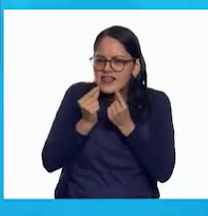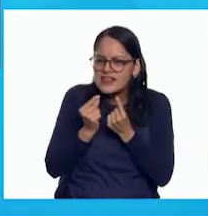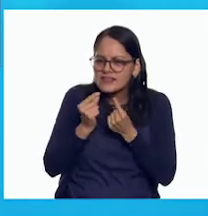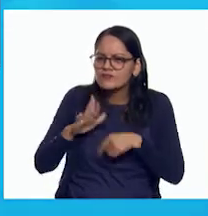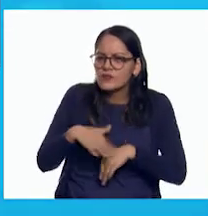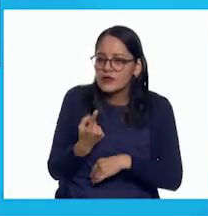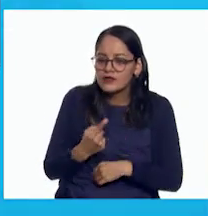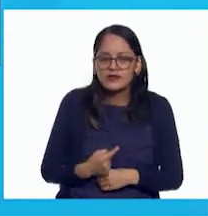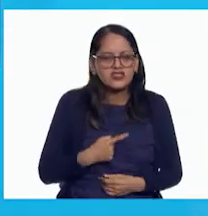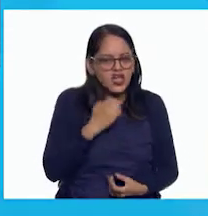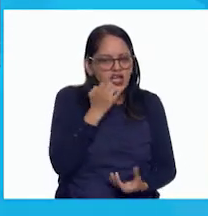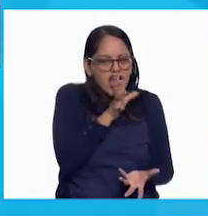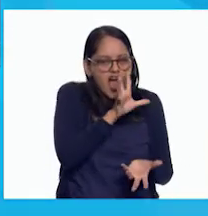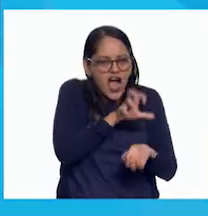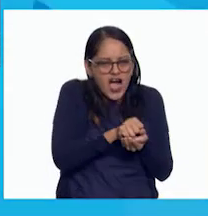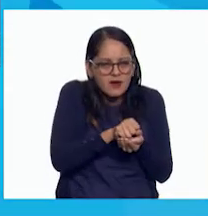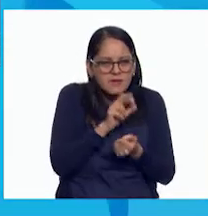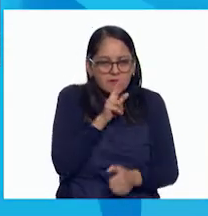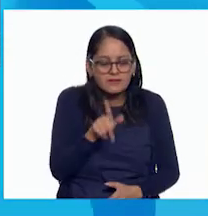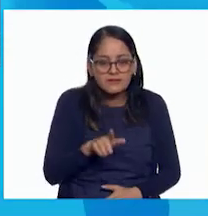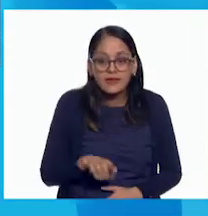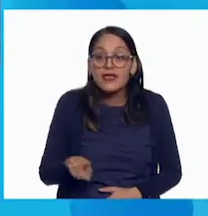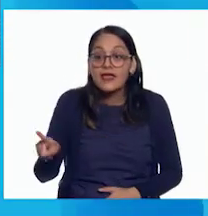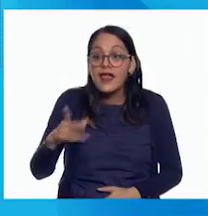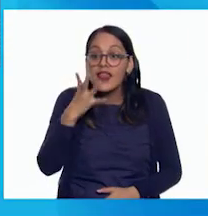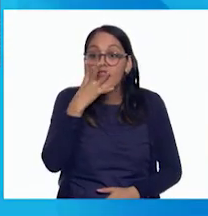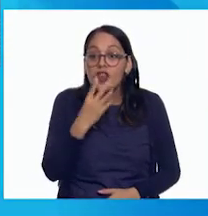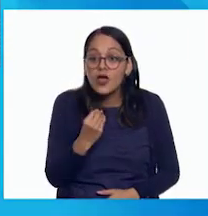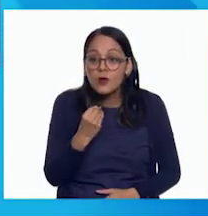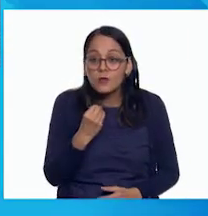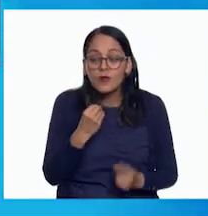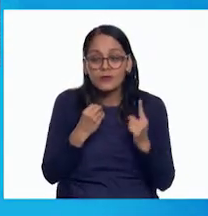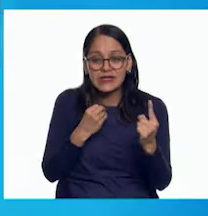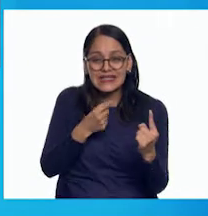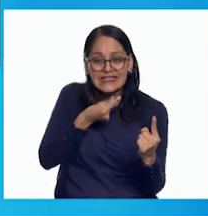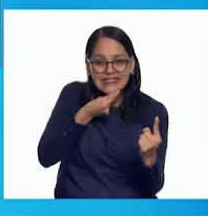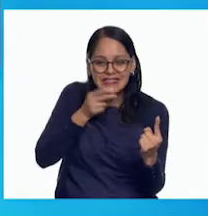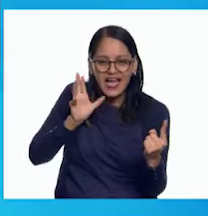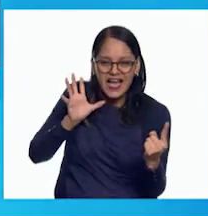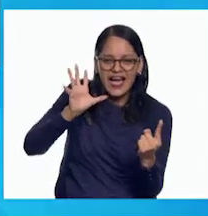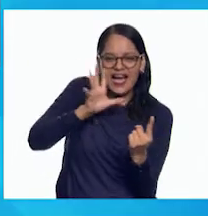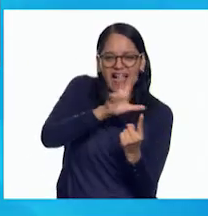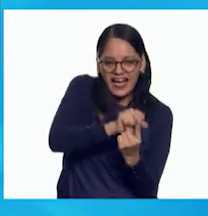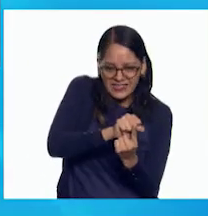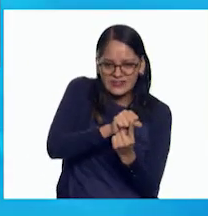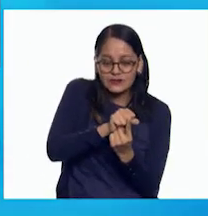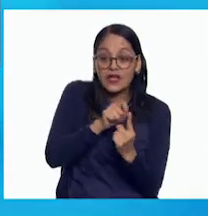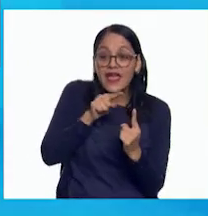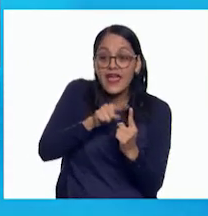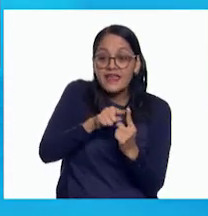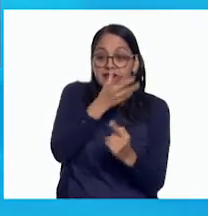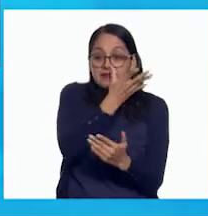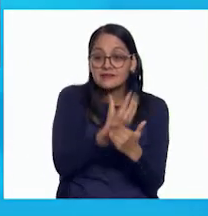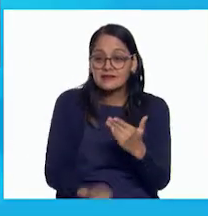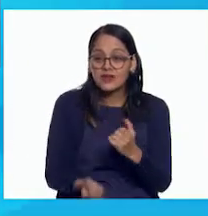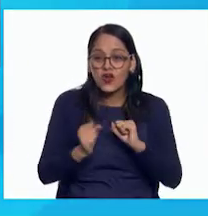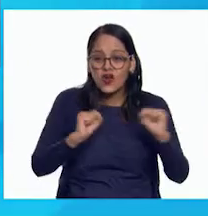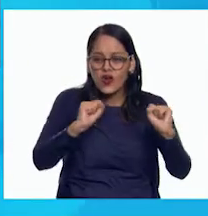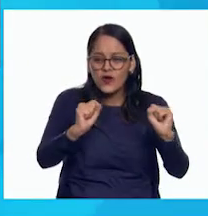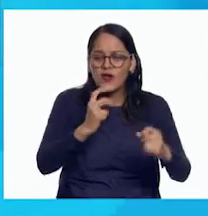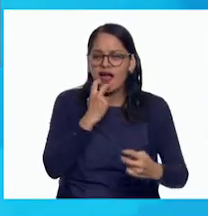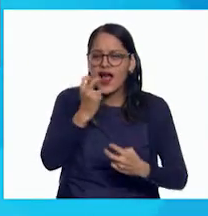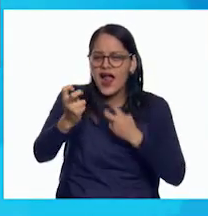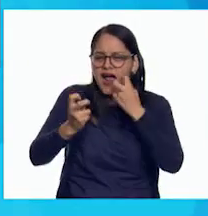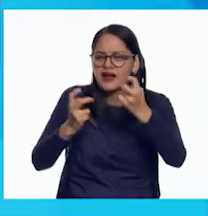grandes? Para comerte mejor. Y el lobo se abalanzó sobre Caperucita. Esta salió corriendo de la casa